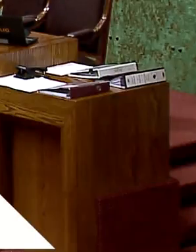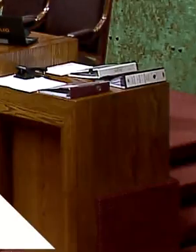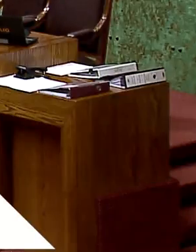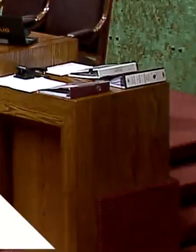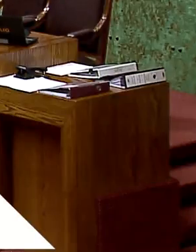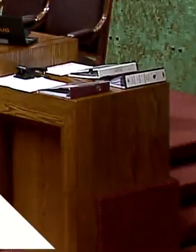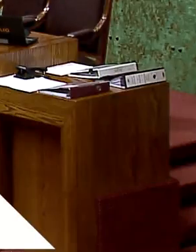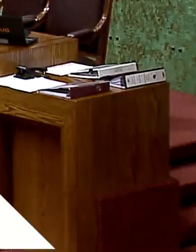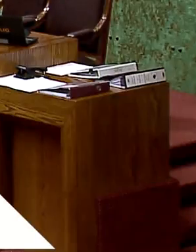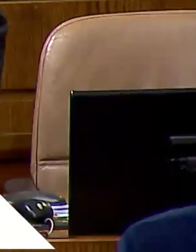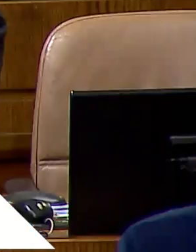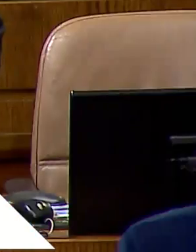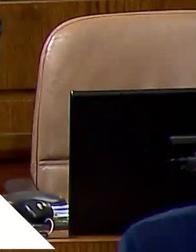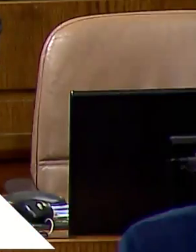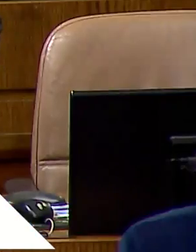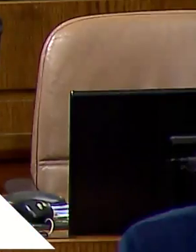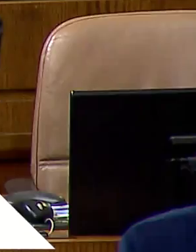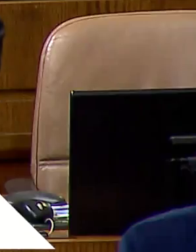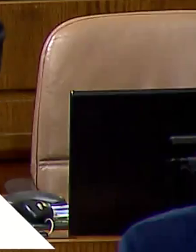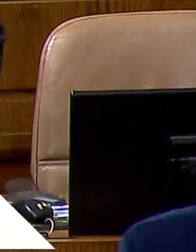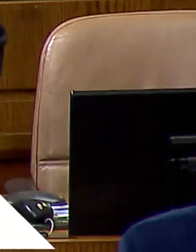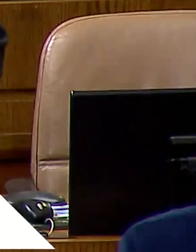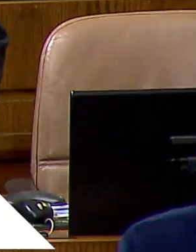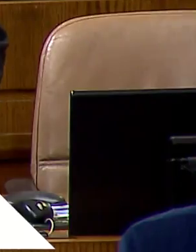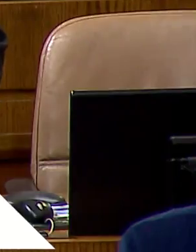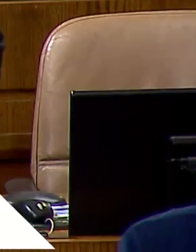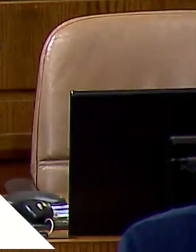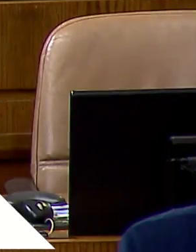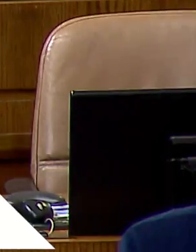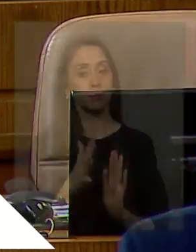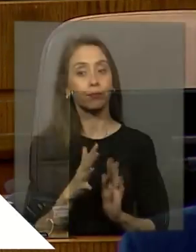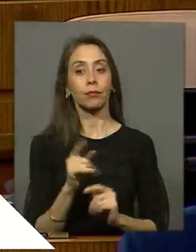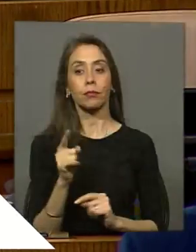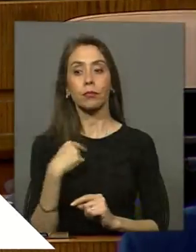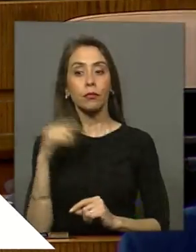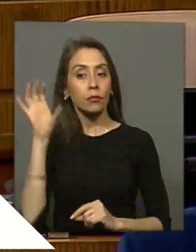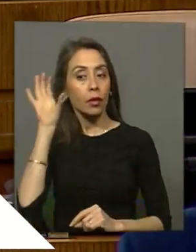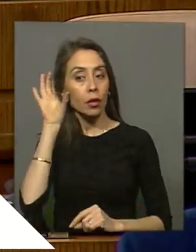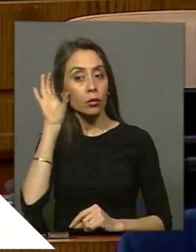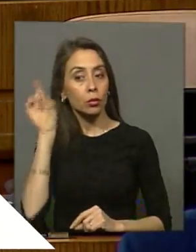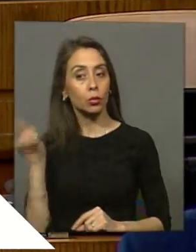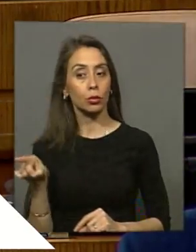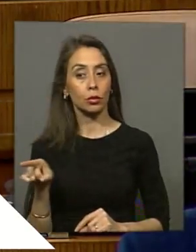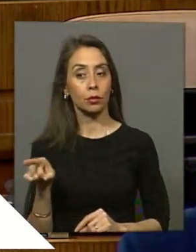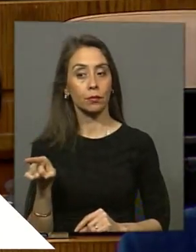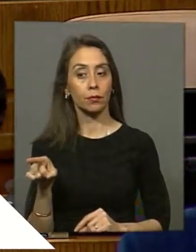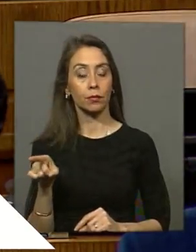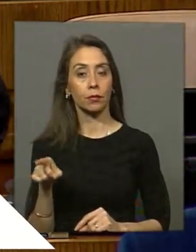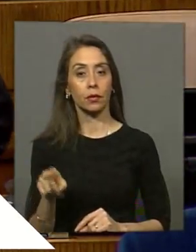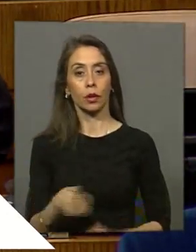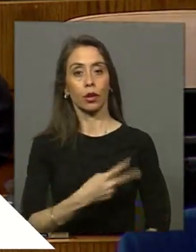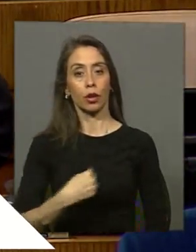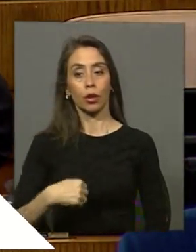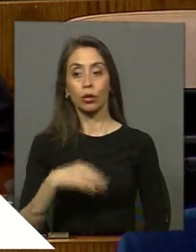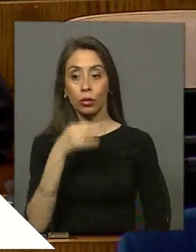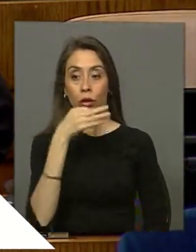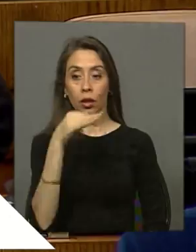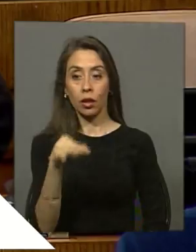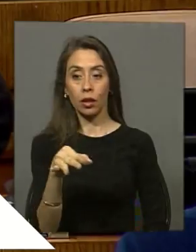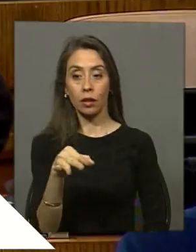a lo que tenemos yo estoy de acuerdo con las algunas de las palabras que he escuchado cuando nosotros le decimos que